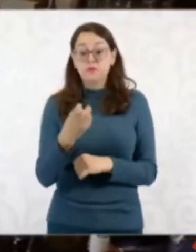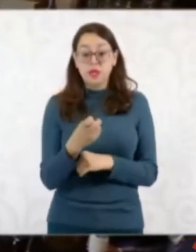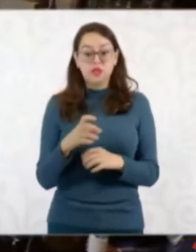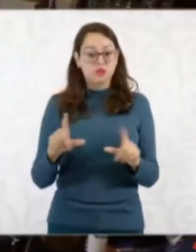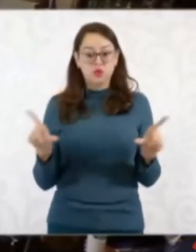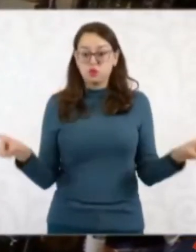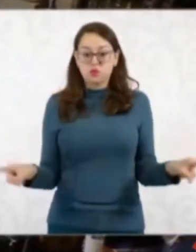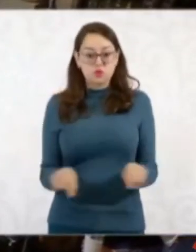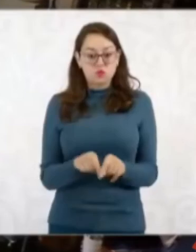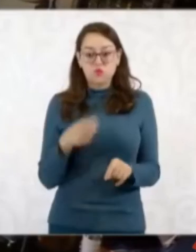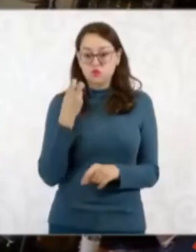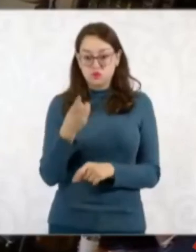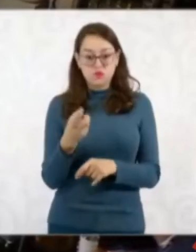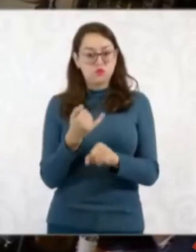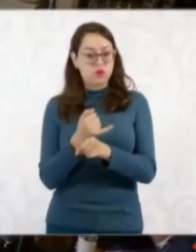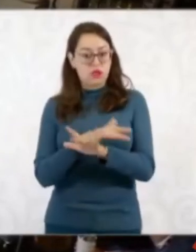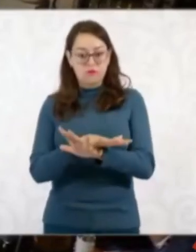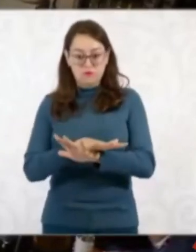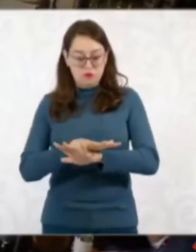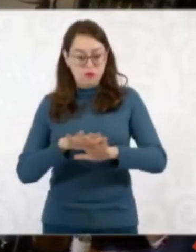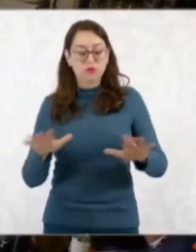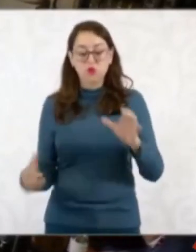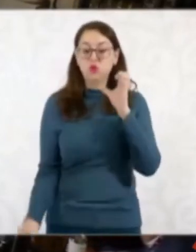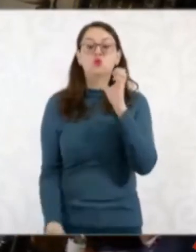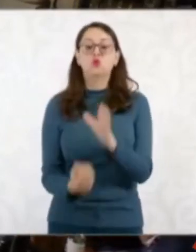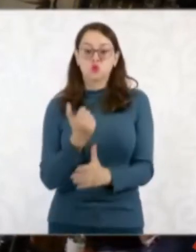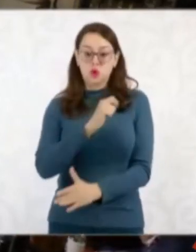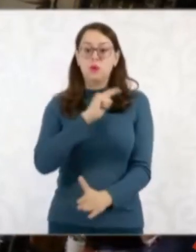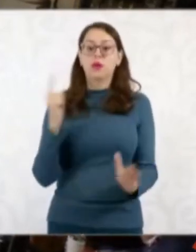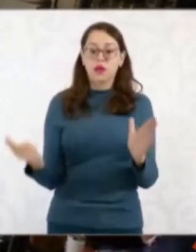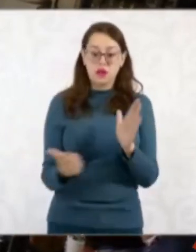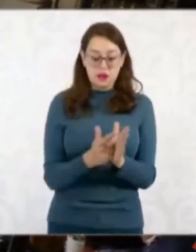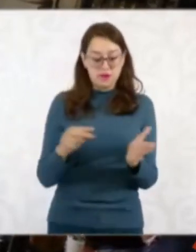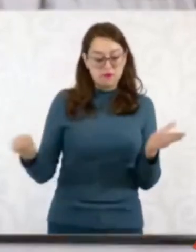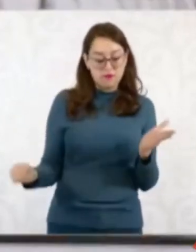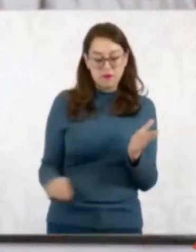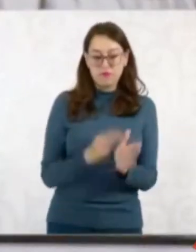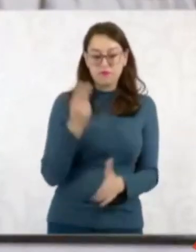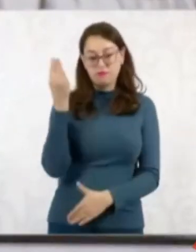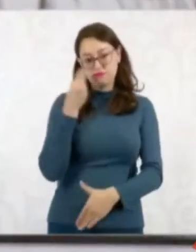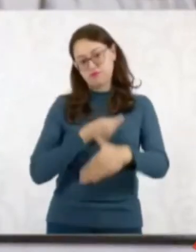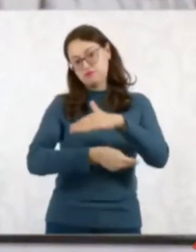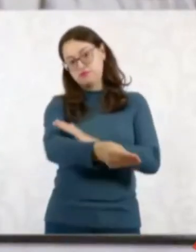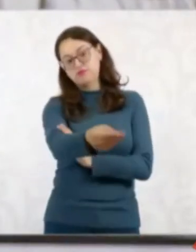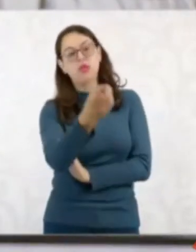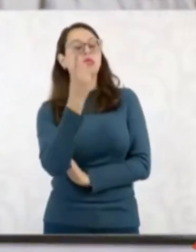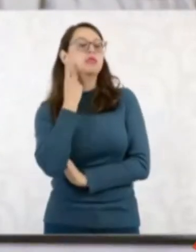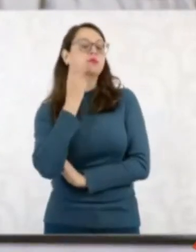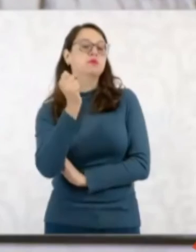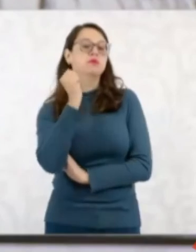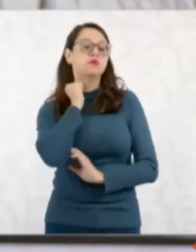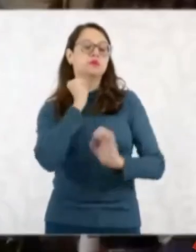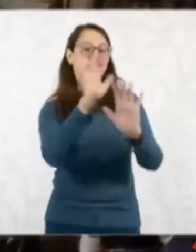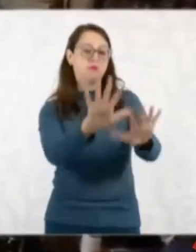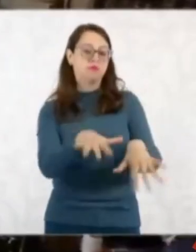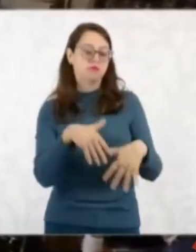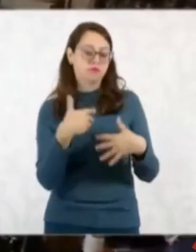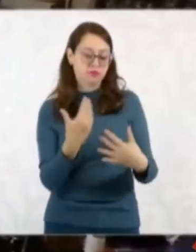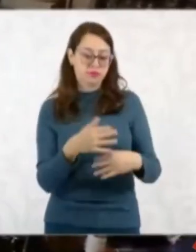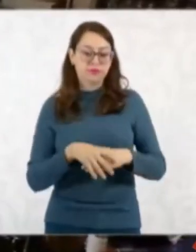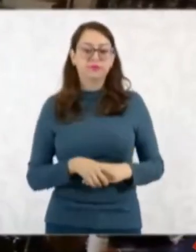cuanto, Presidenta, y esta es la ley que hoy se firmará por nuestra Presidenta y será presentada hasta el Congreso. Muchas